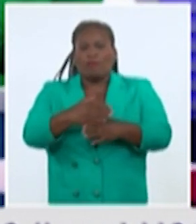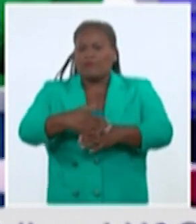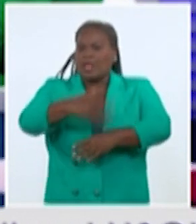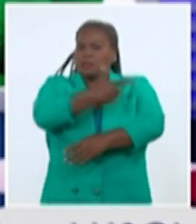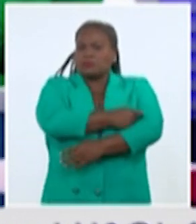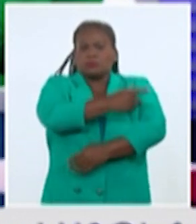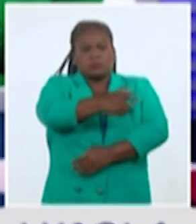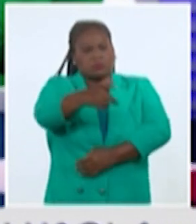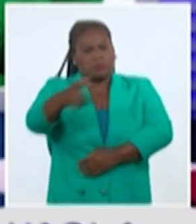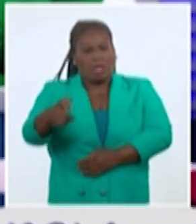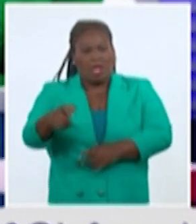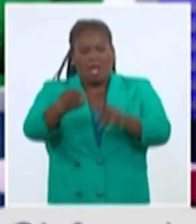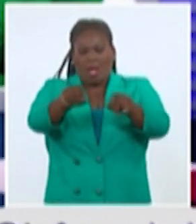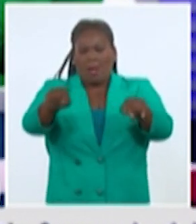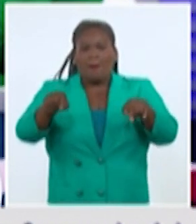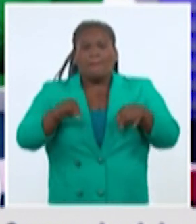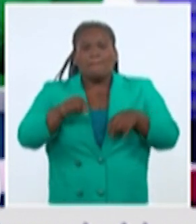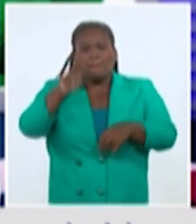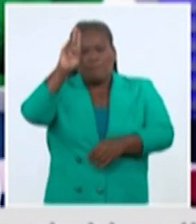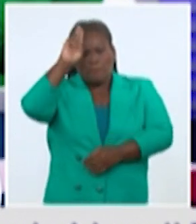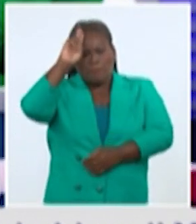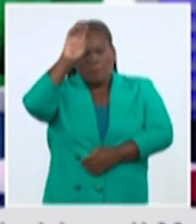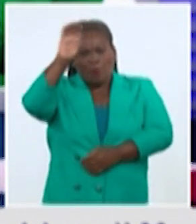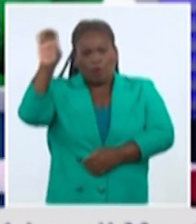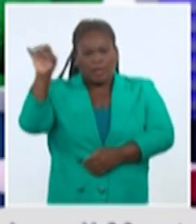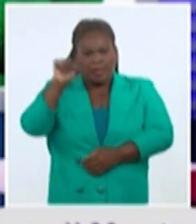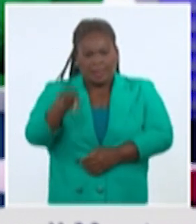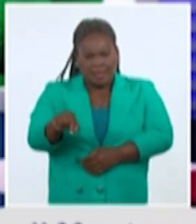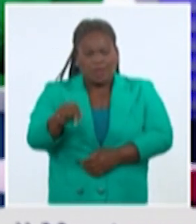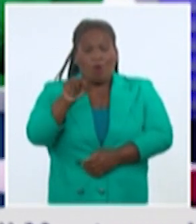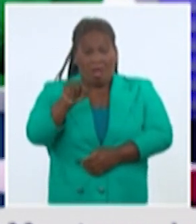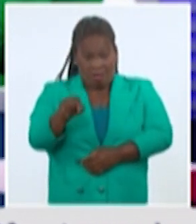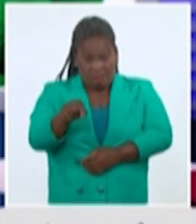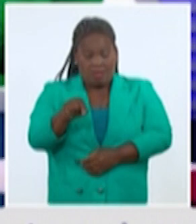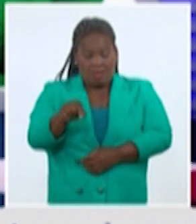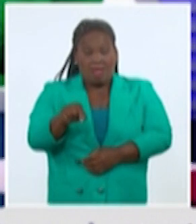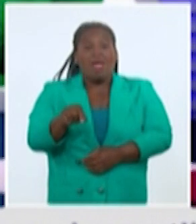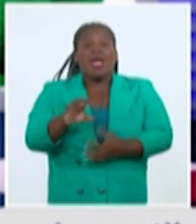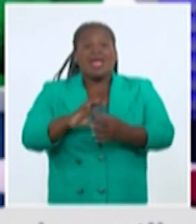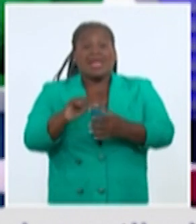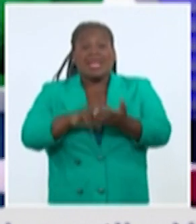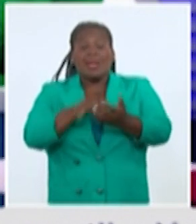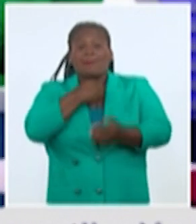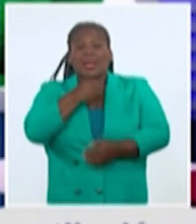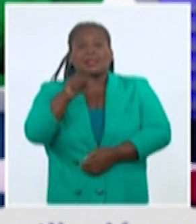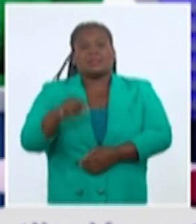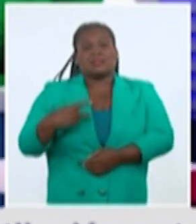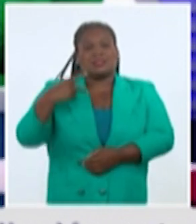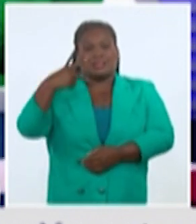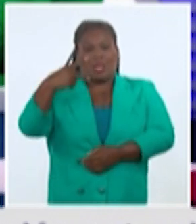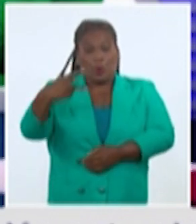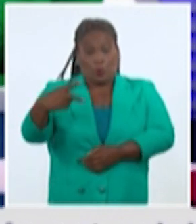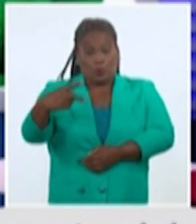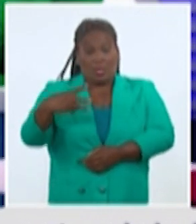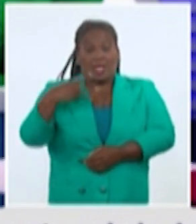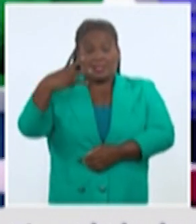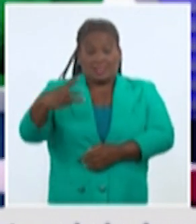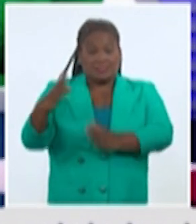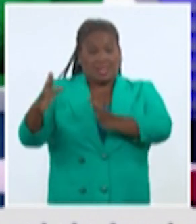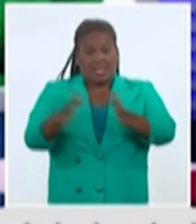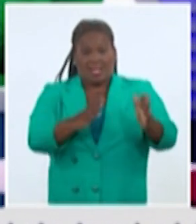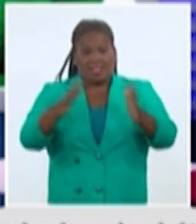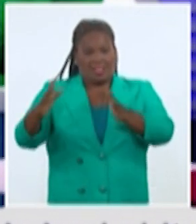los policlínicos. Estamos ejecutando la vacunación antigripal y también se está ejecutando la segunda y próximamente la tercera etapa de